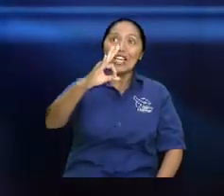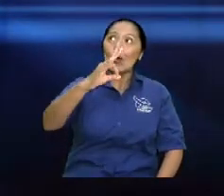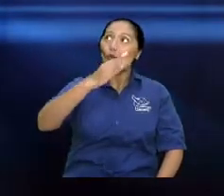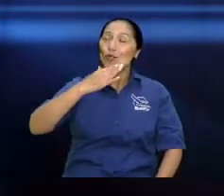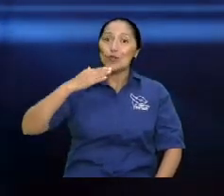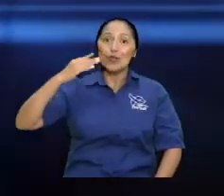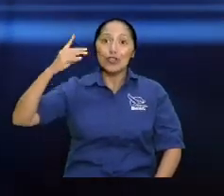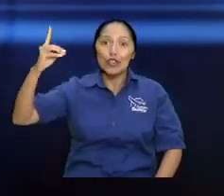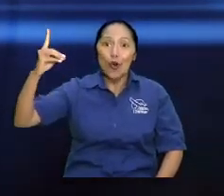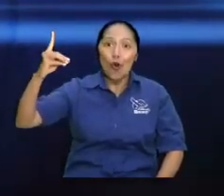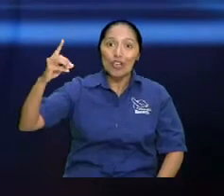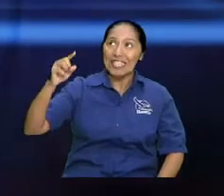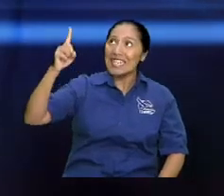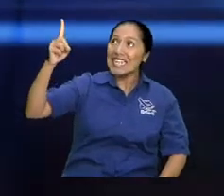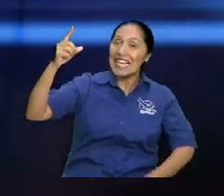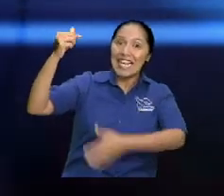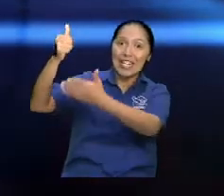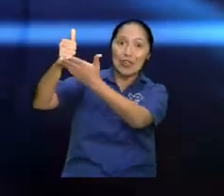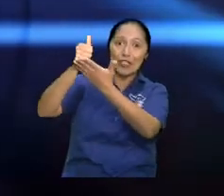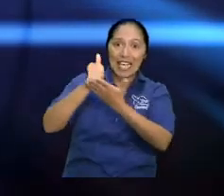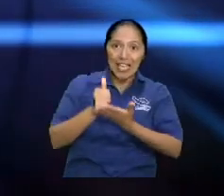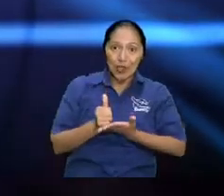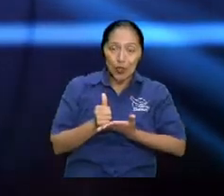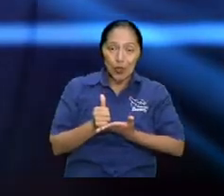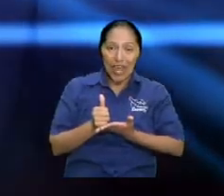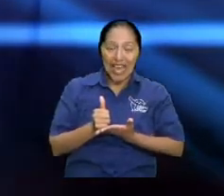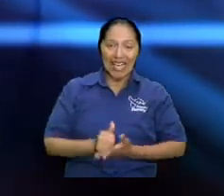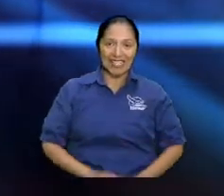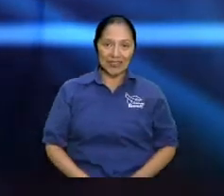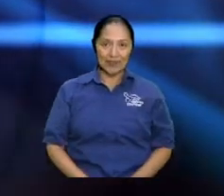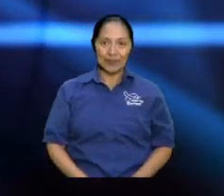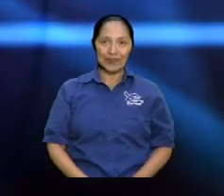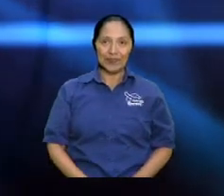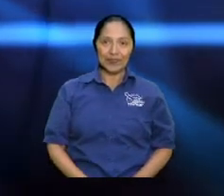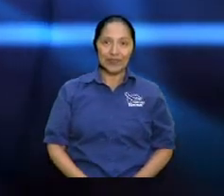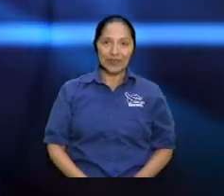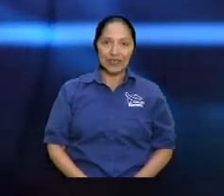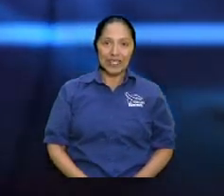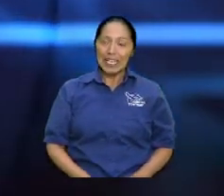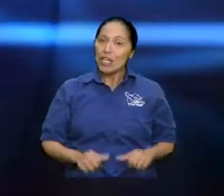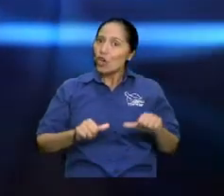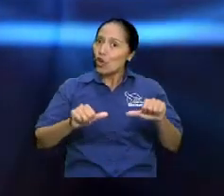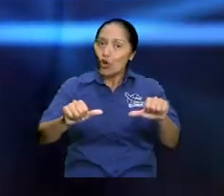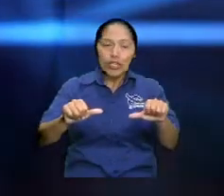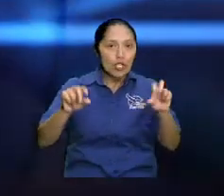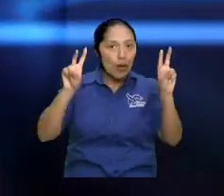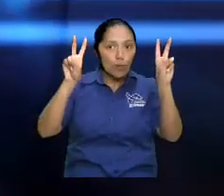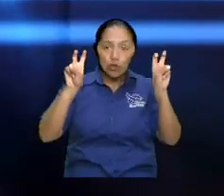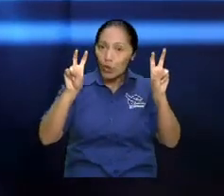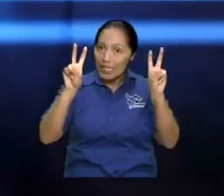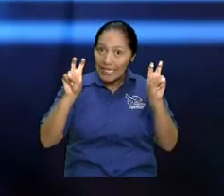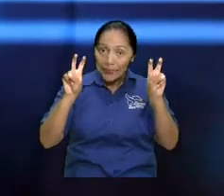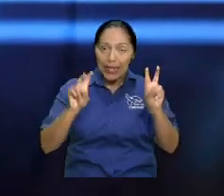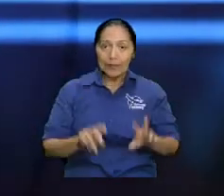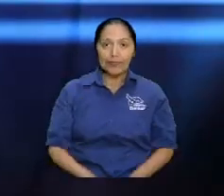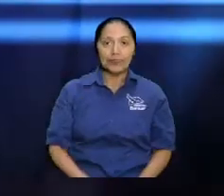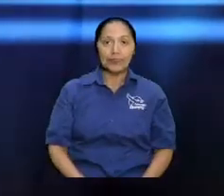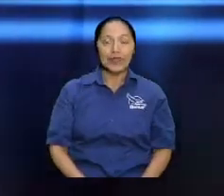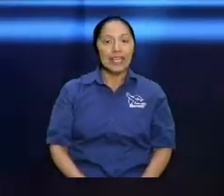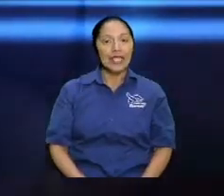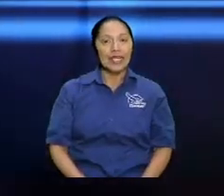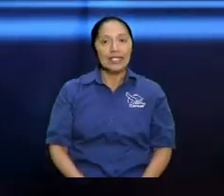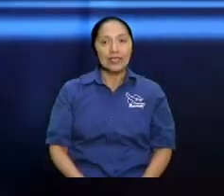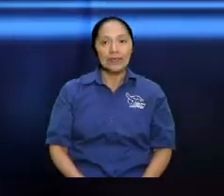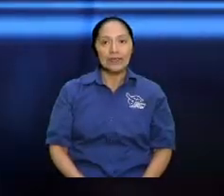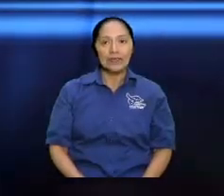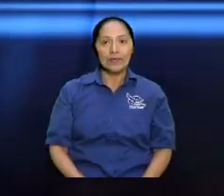Lo que no tenemos que hacer es oponernos al Señor, como lo platicamos el día viernes. Pero sigamos acá porque todavía estoy en el resumen. Entonces,